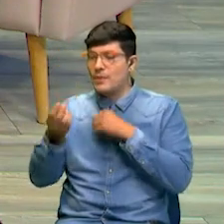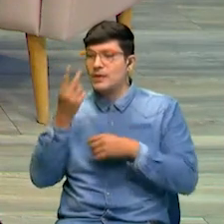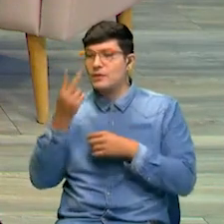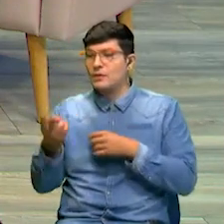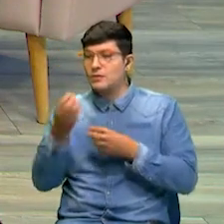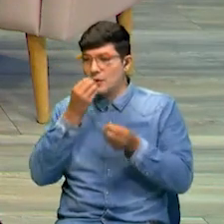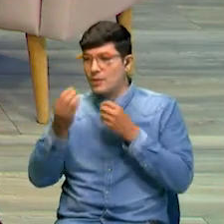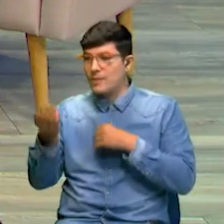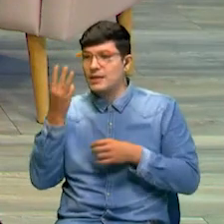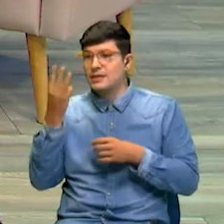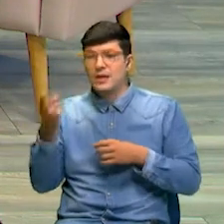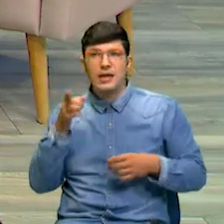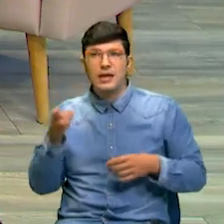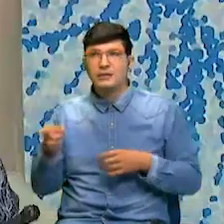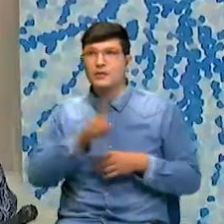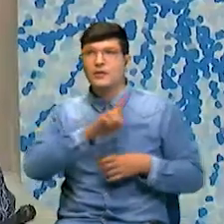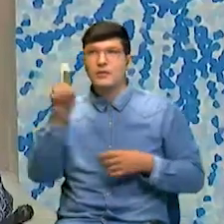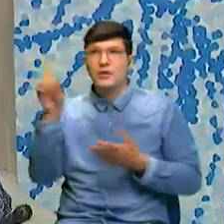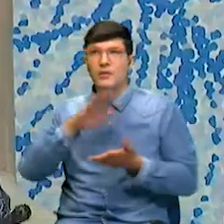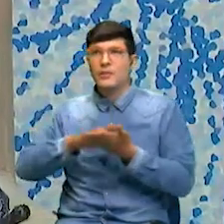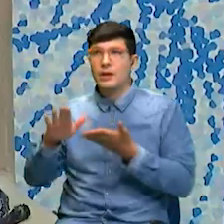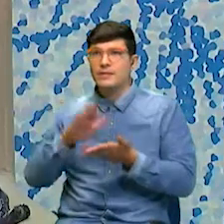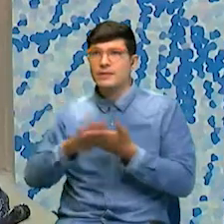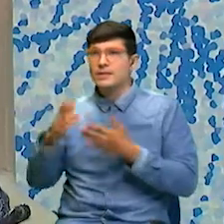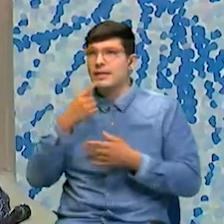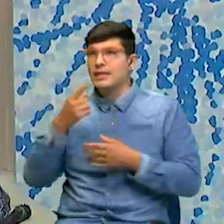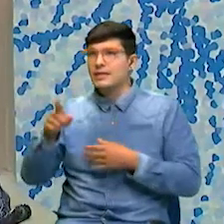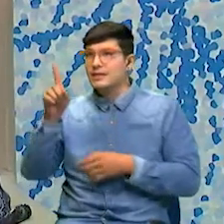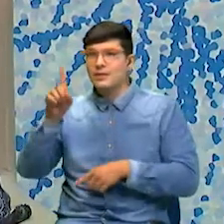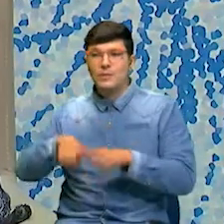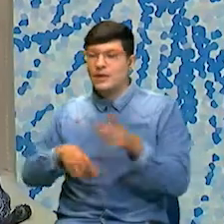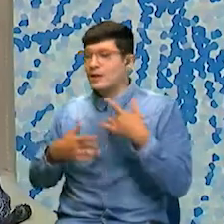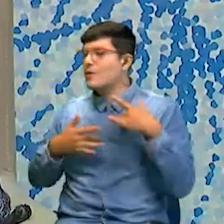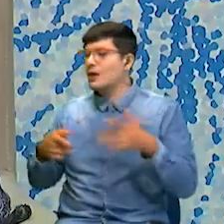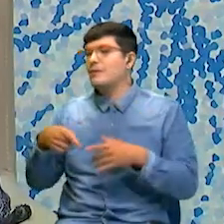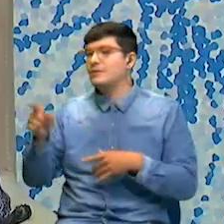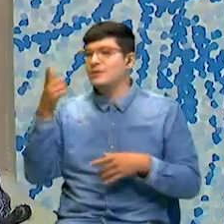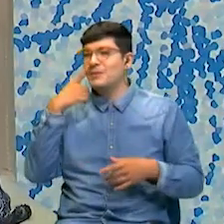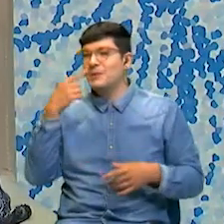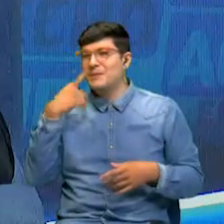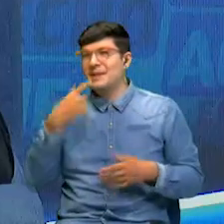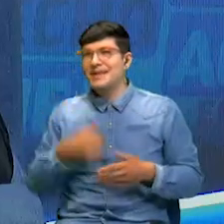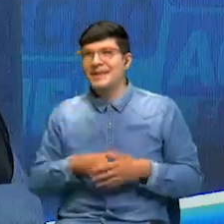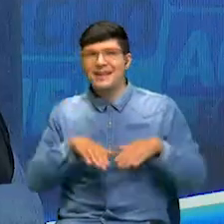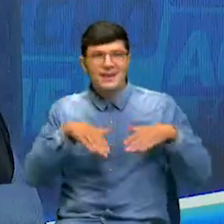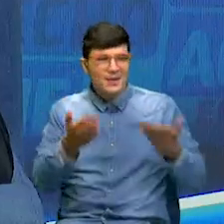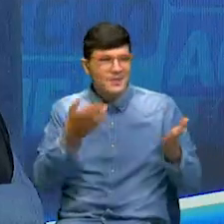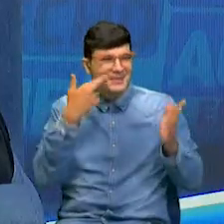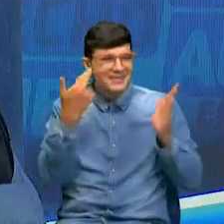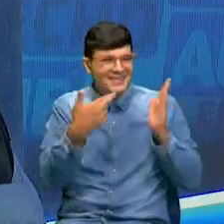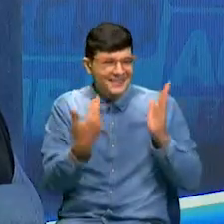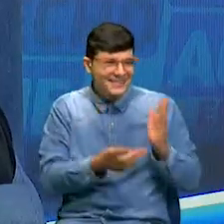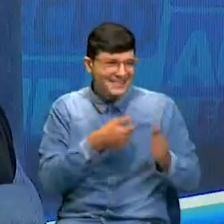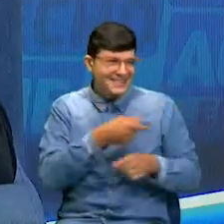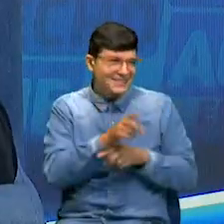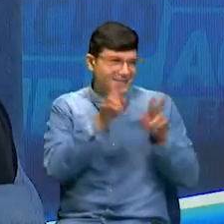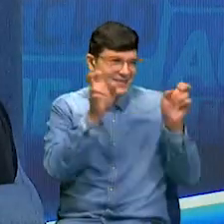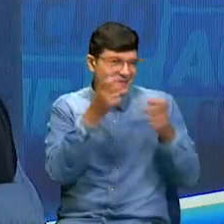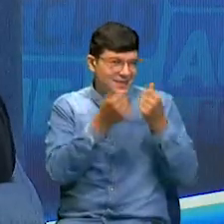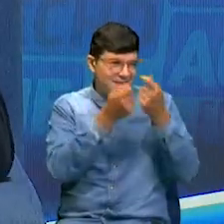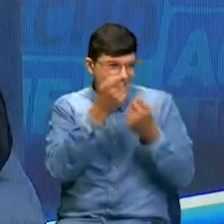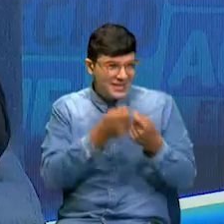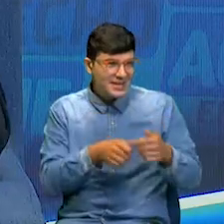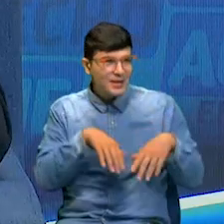no sería excusa para decir que no puede colaborarle a su papá? ¿Cómo se revisan esos